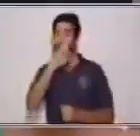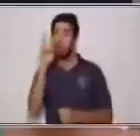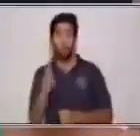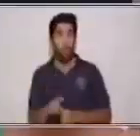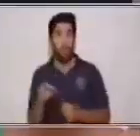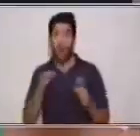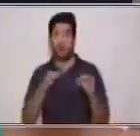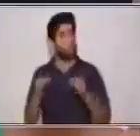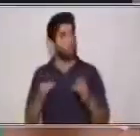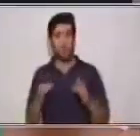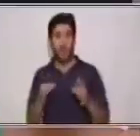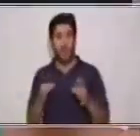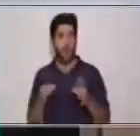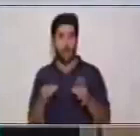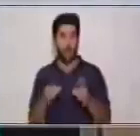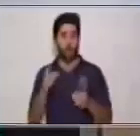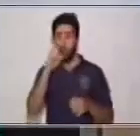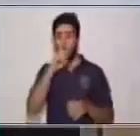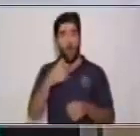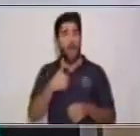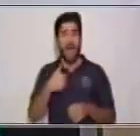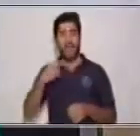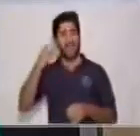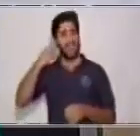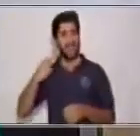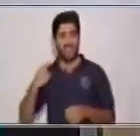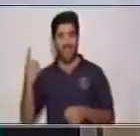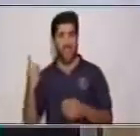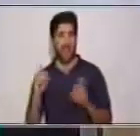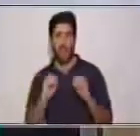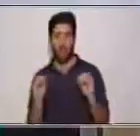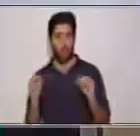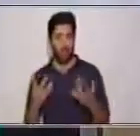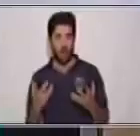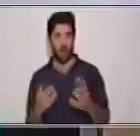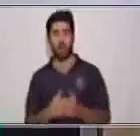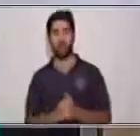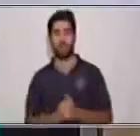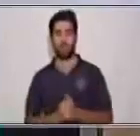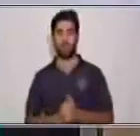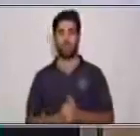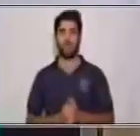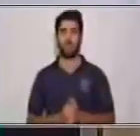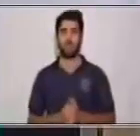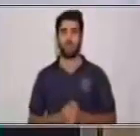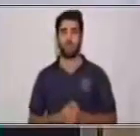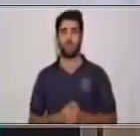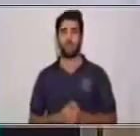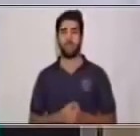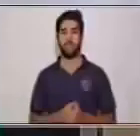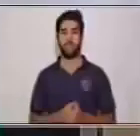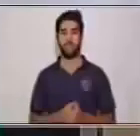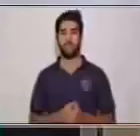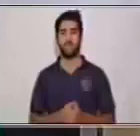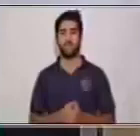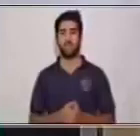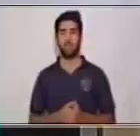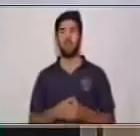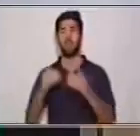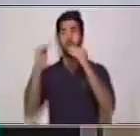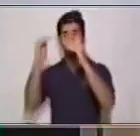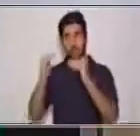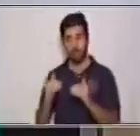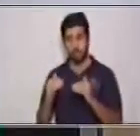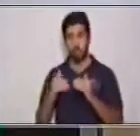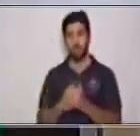de nuestras historias fantasiosas que nos cuentan ahora en los cómics y en revistas tienen que ver mucho con la mitología. Son